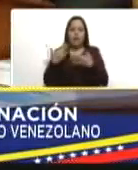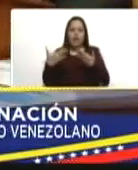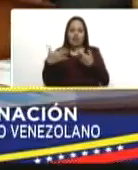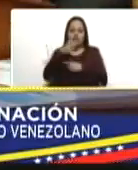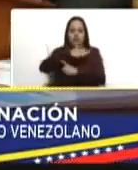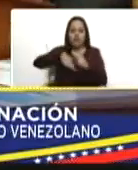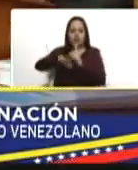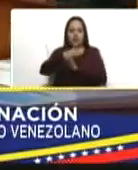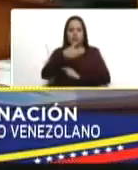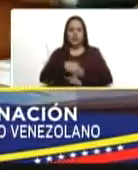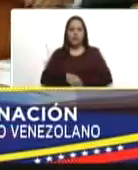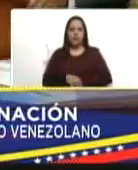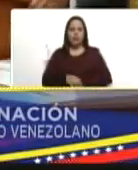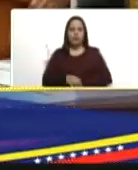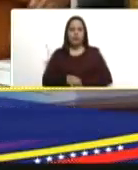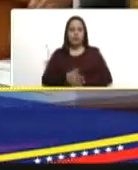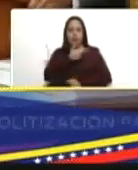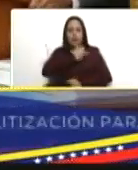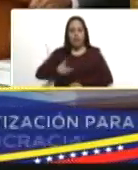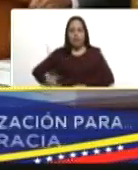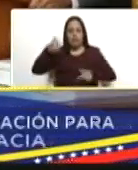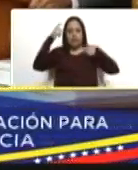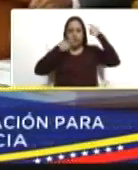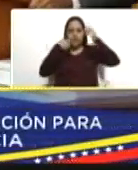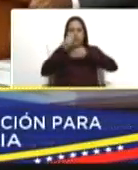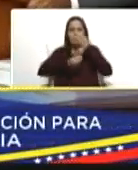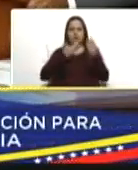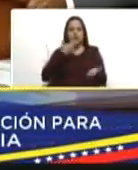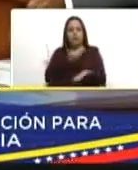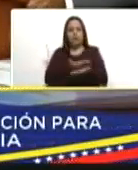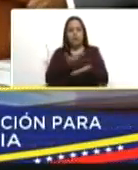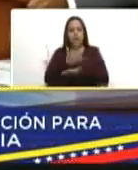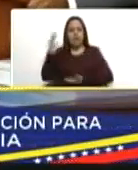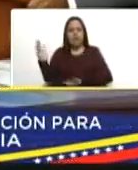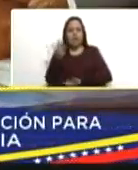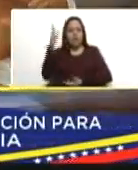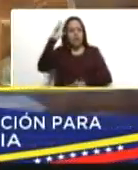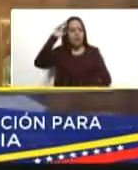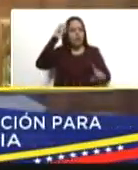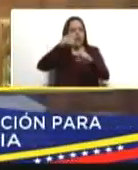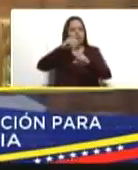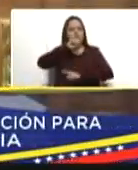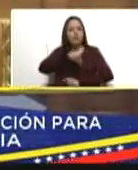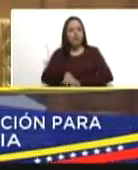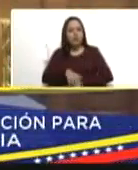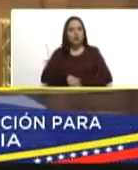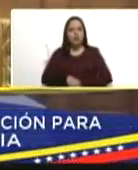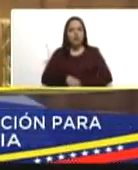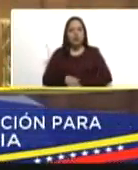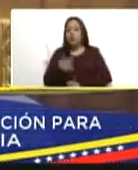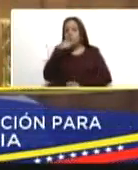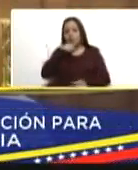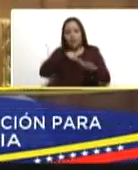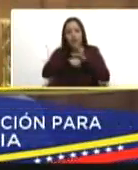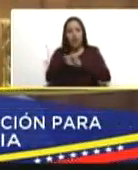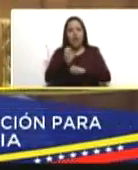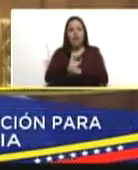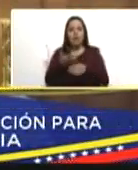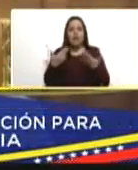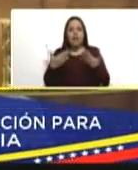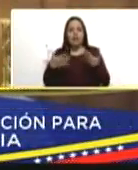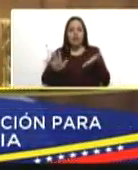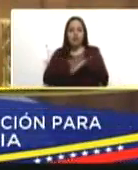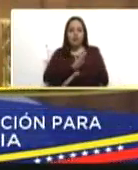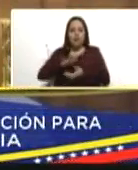climática cuando el comandante Chávez propuso El quinto objetivo histórico todavía no habíamos entrado en una emergencia